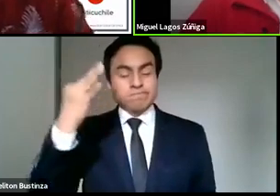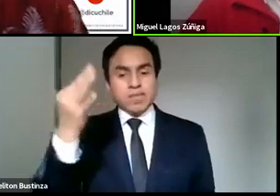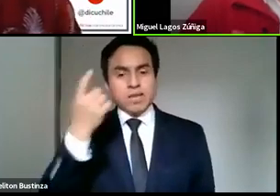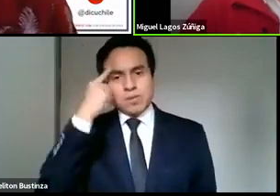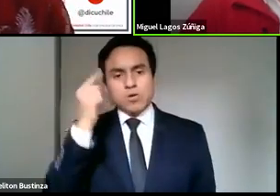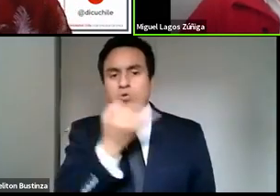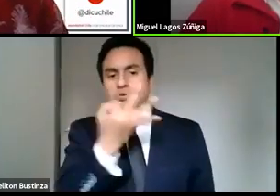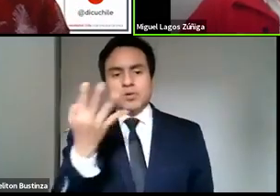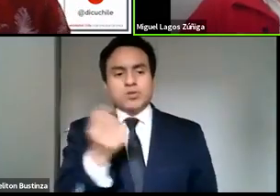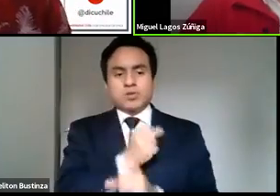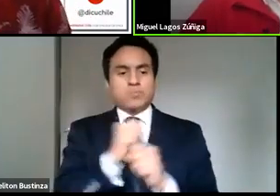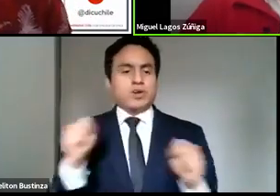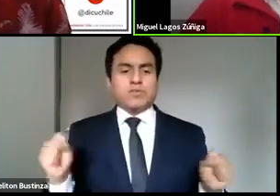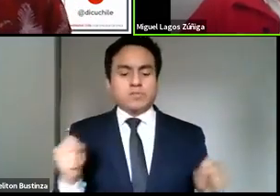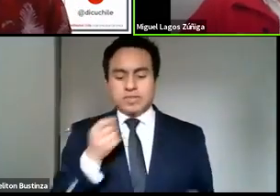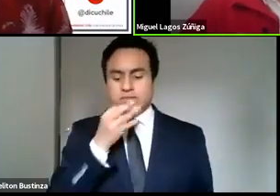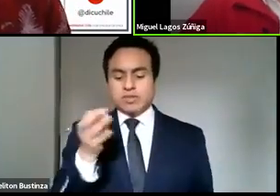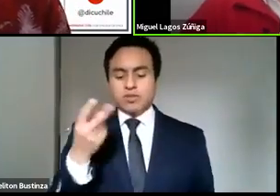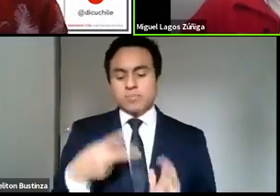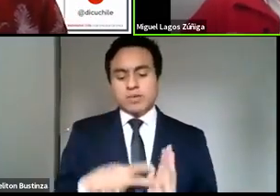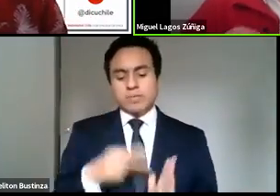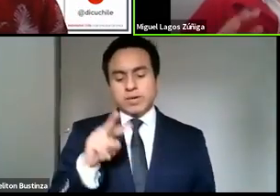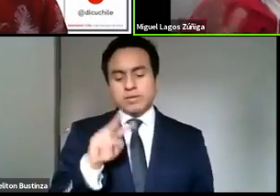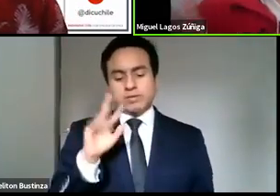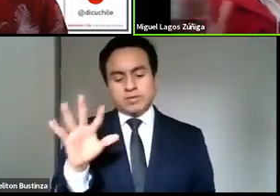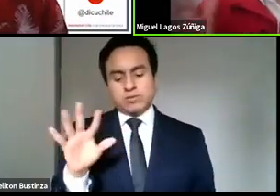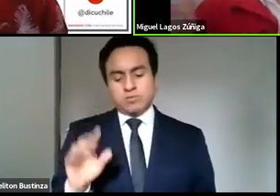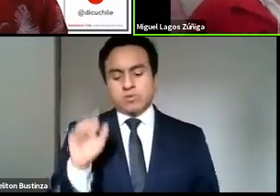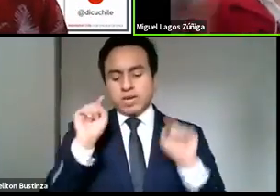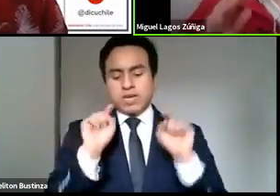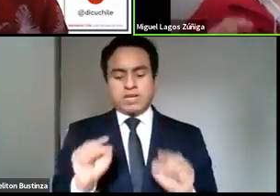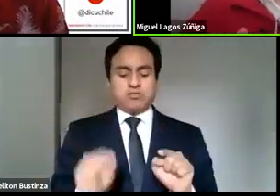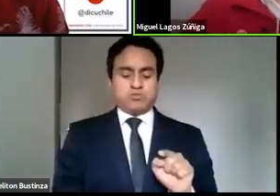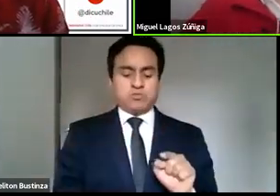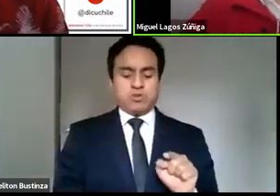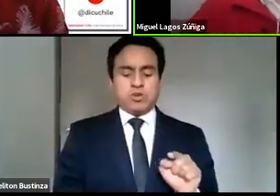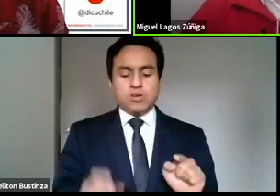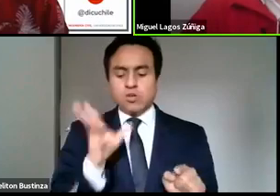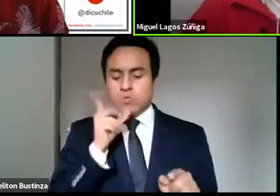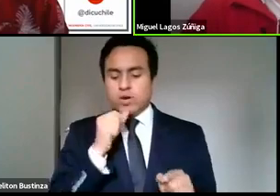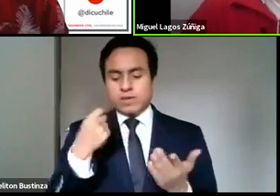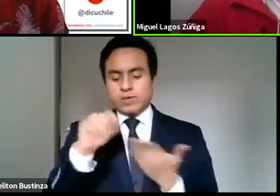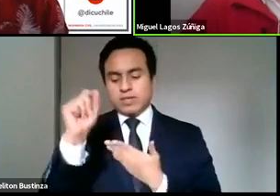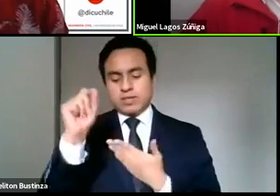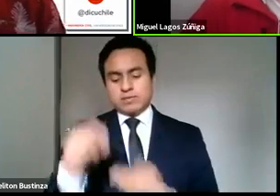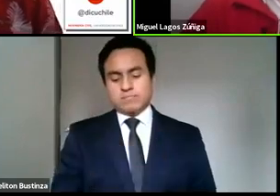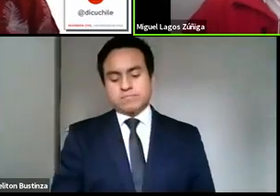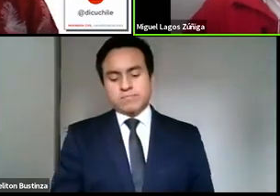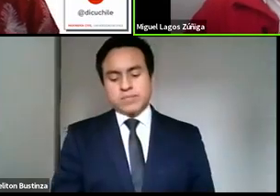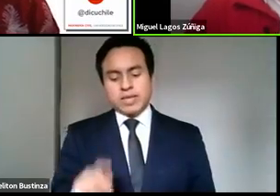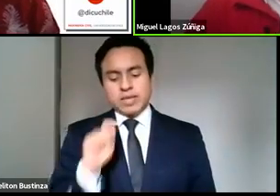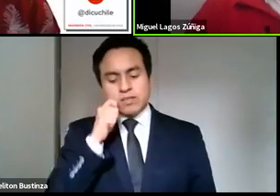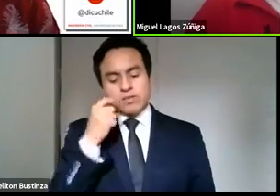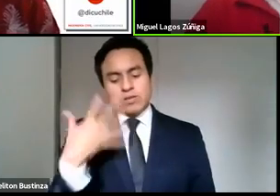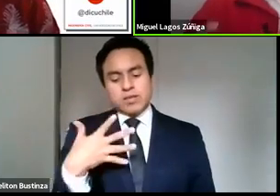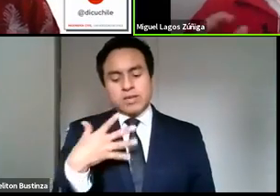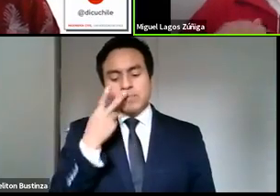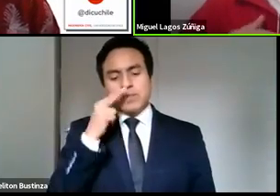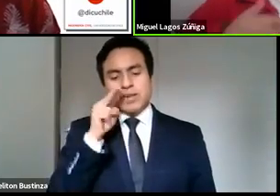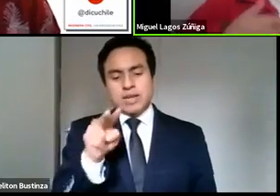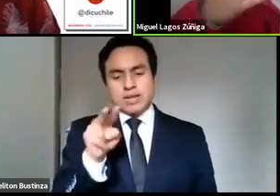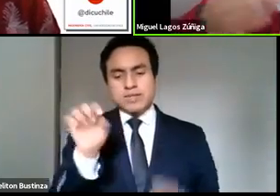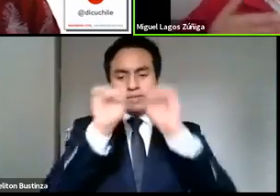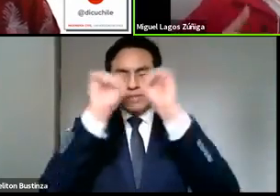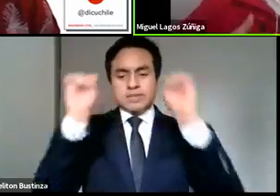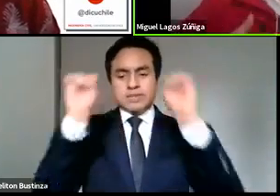darle un número, así como no puedo decirle el 2025 ya esto no tiene validez, sino que básicamente hay que empezar a mirar con un sistema